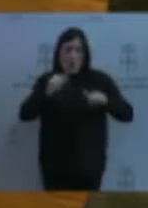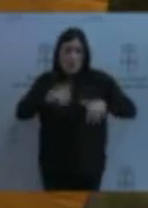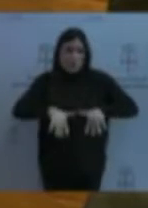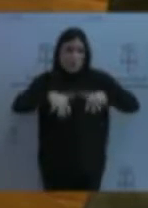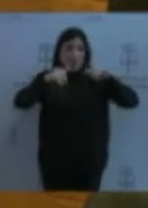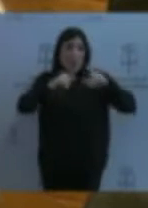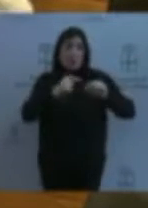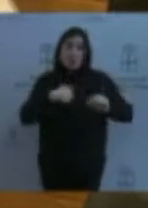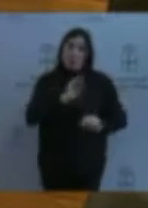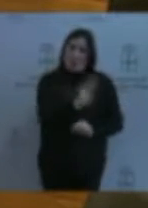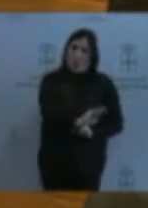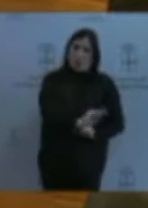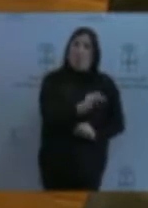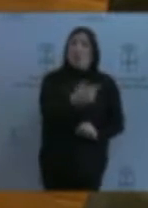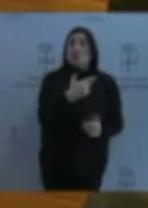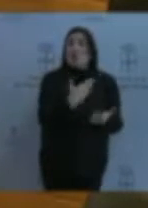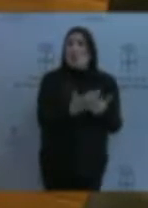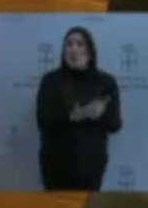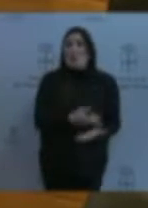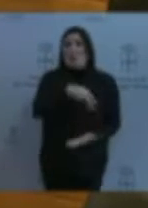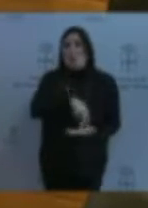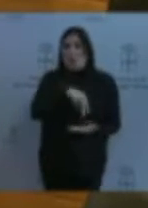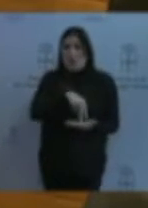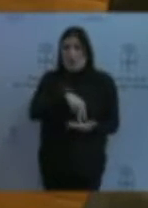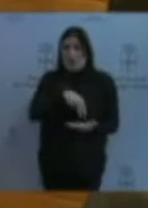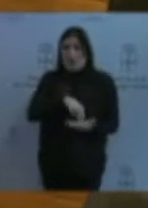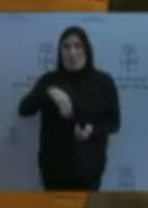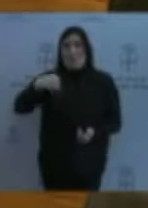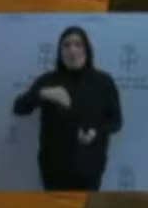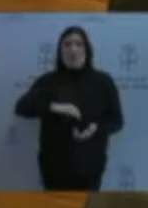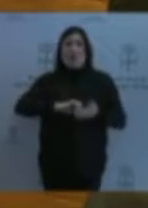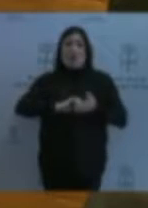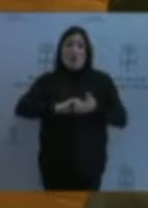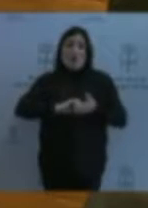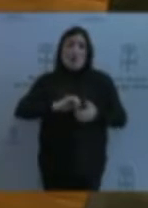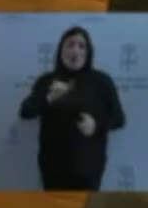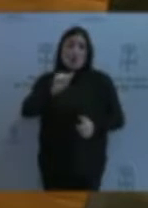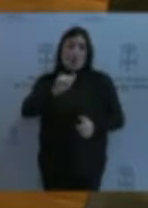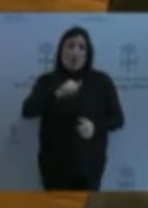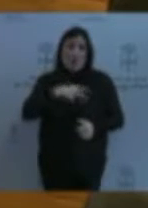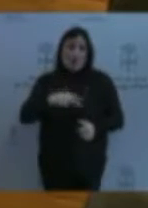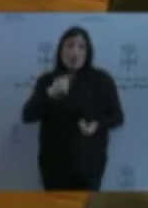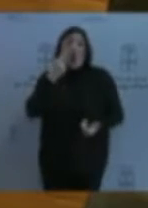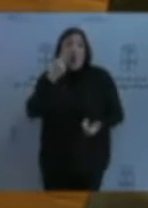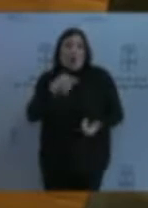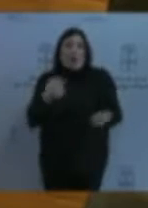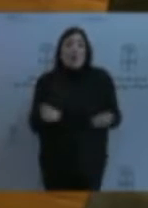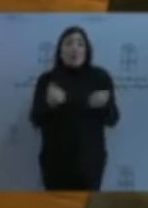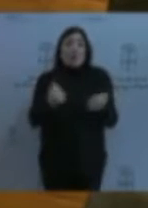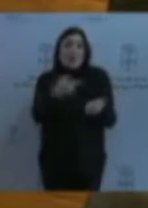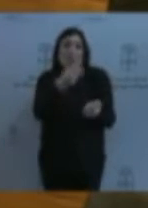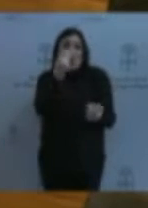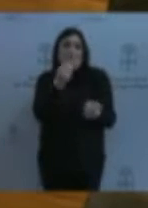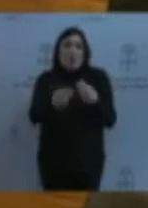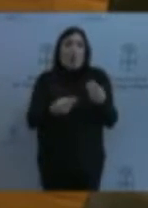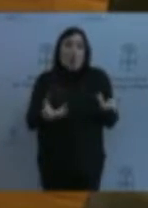comparecencia del presidente de la Confederación Hidrográfica del Cantábrico para ver las actuaciones que van a llevar a cabo. Las medidas preventivas, usted ya ha hablado